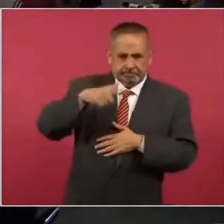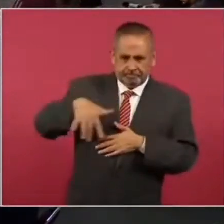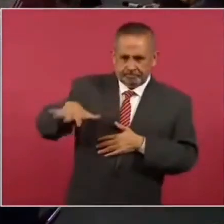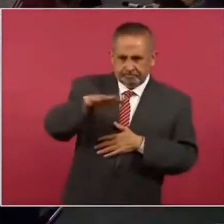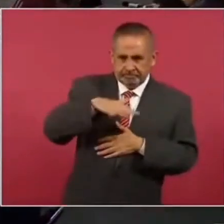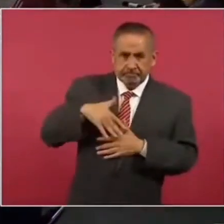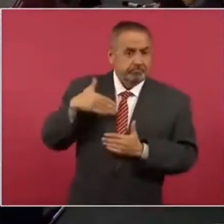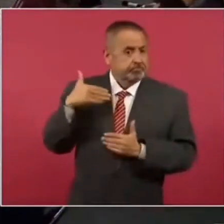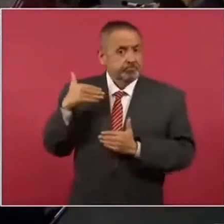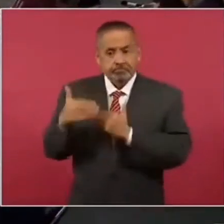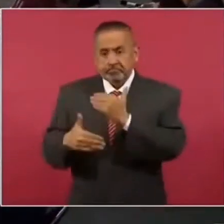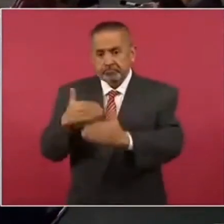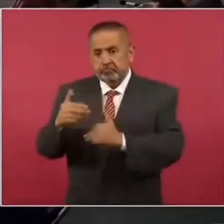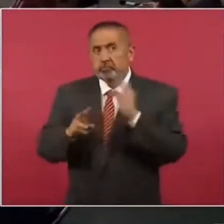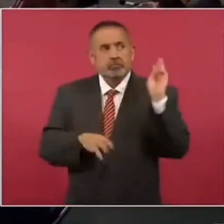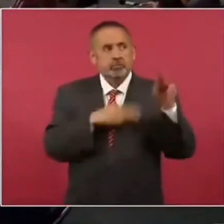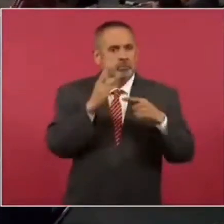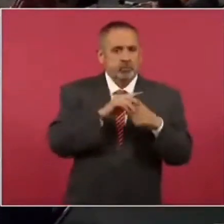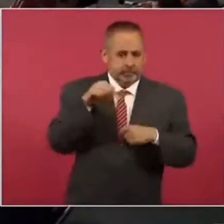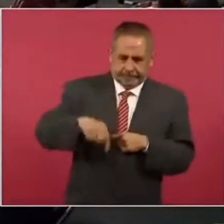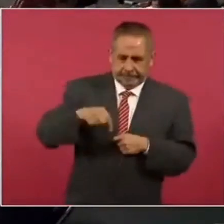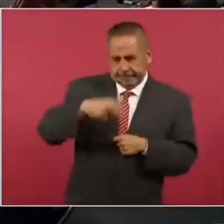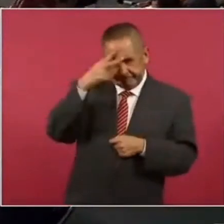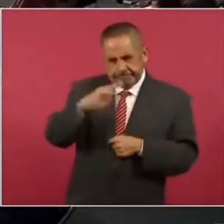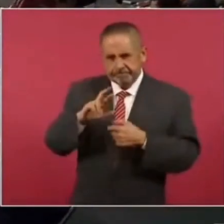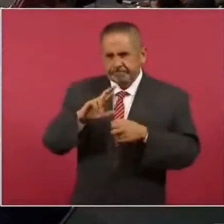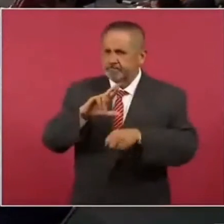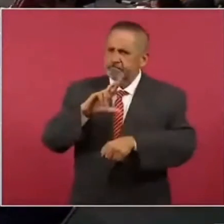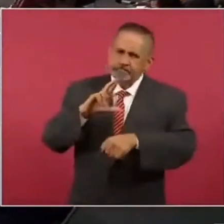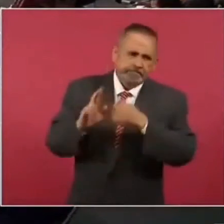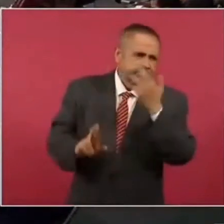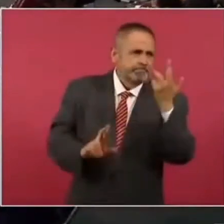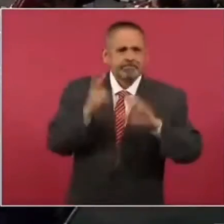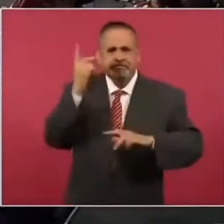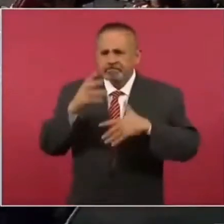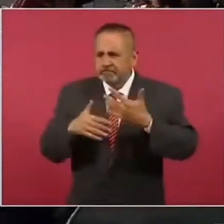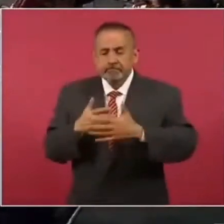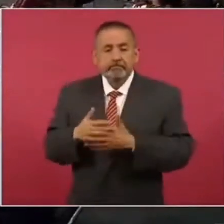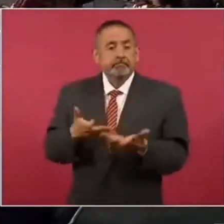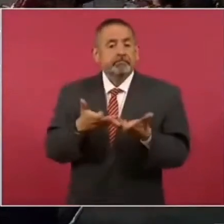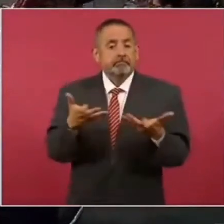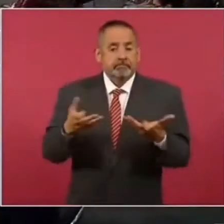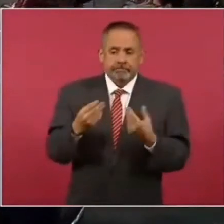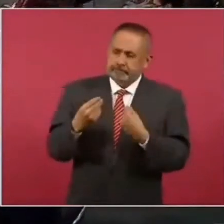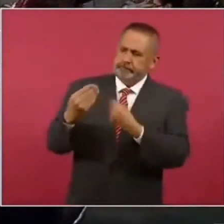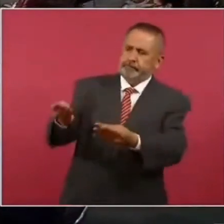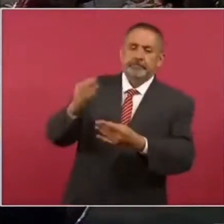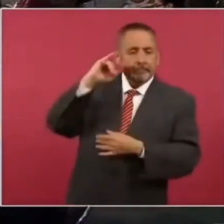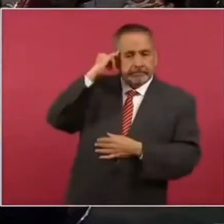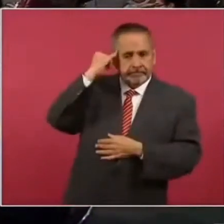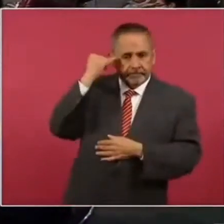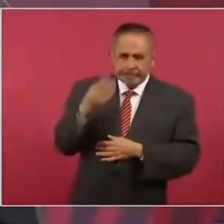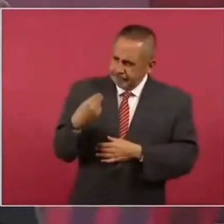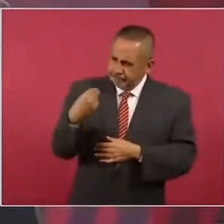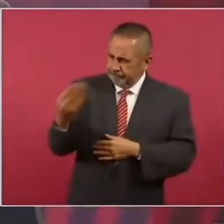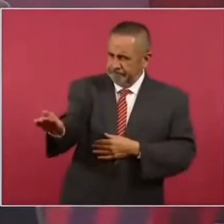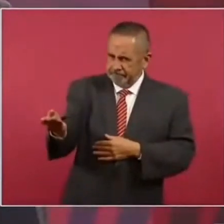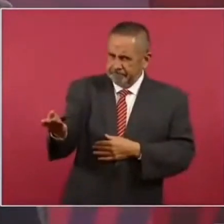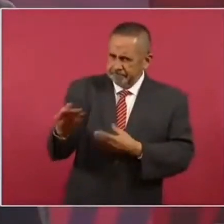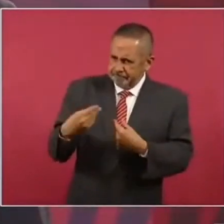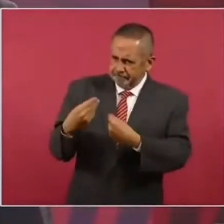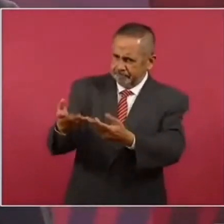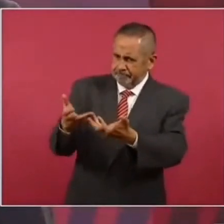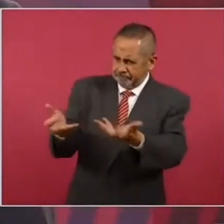la más avanzada en el mundo. Se entrega la tierra a los campesinos,